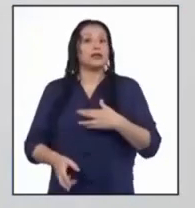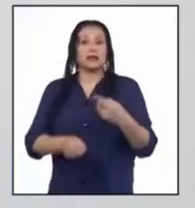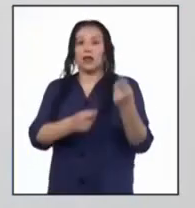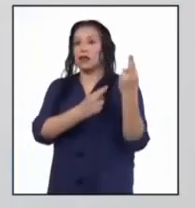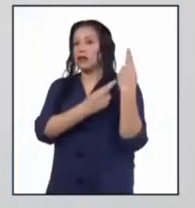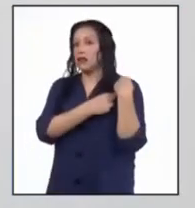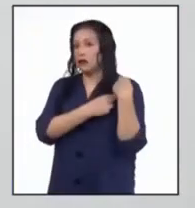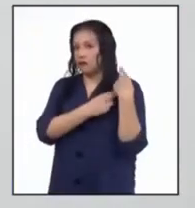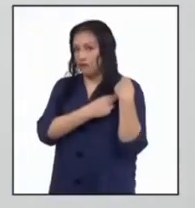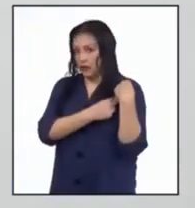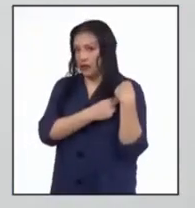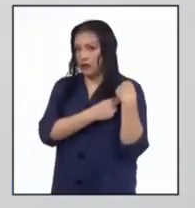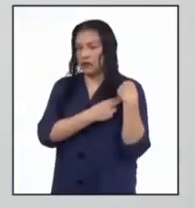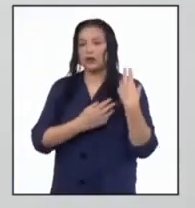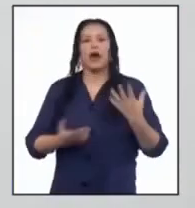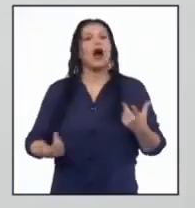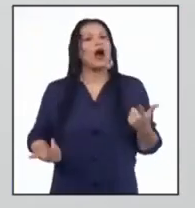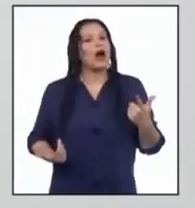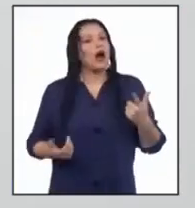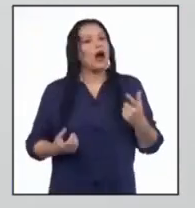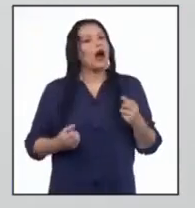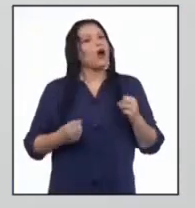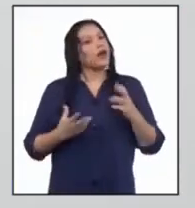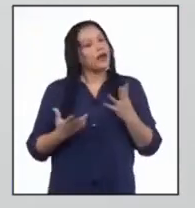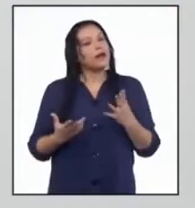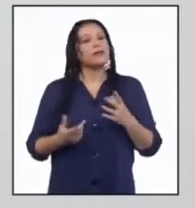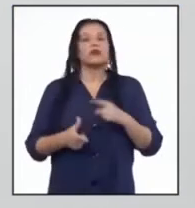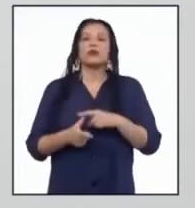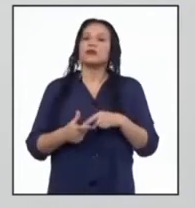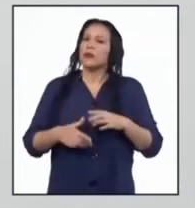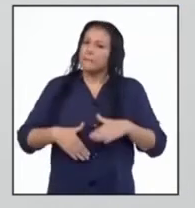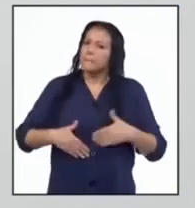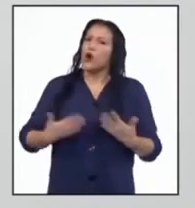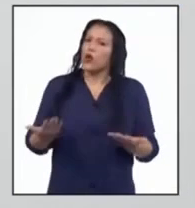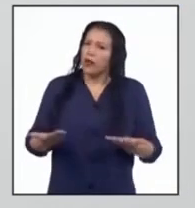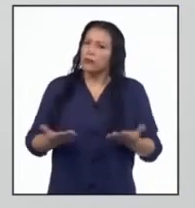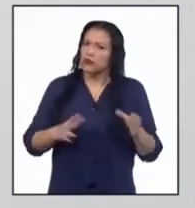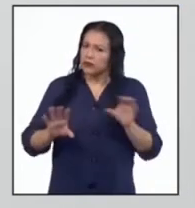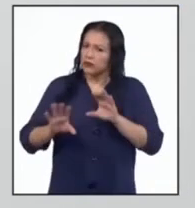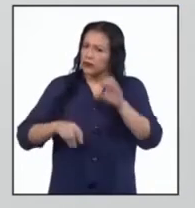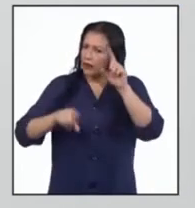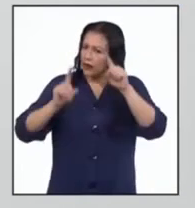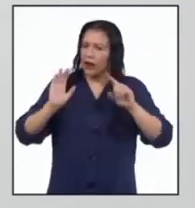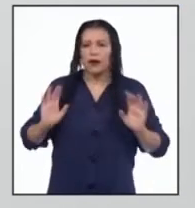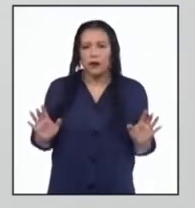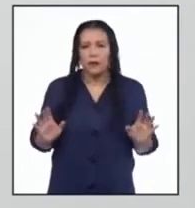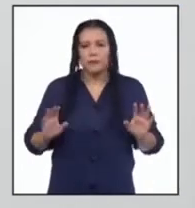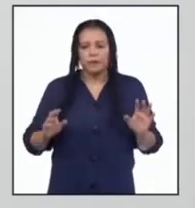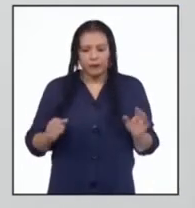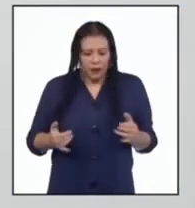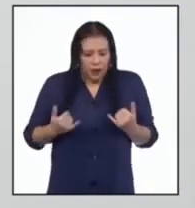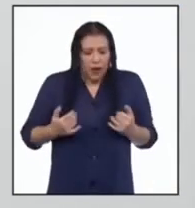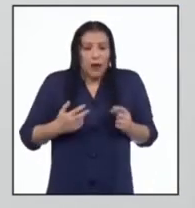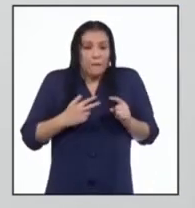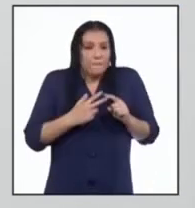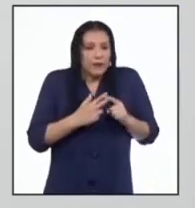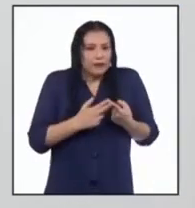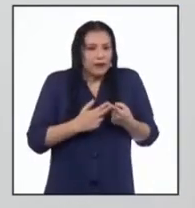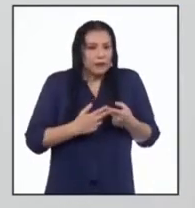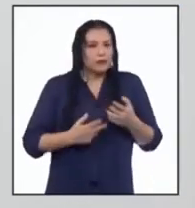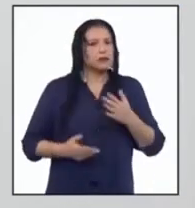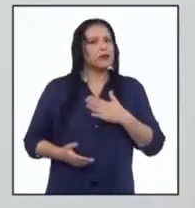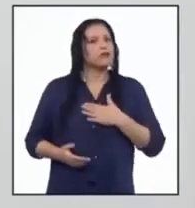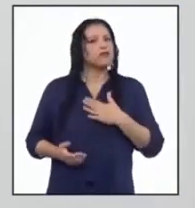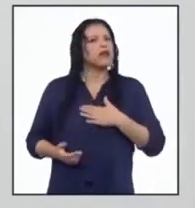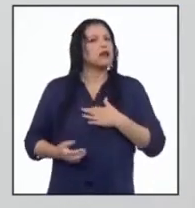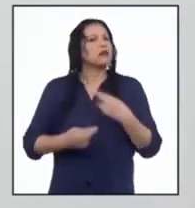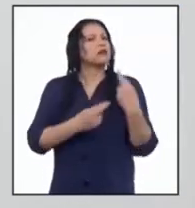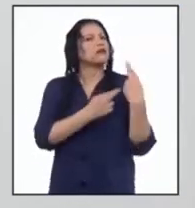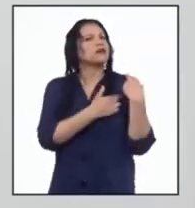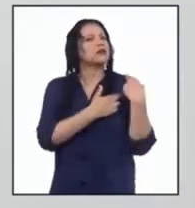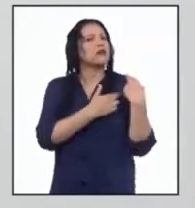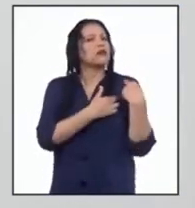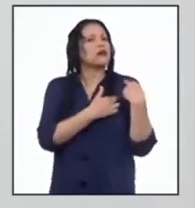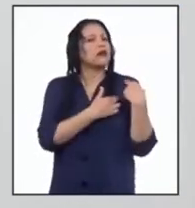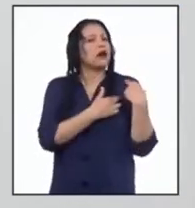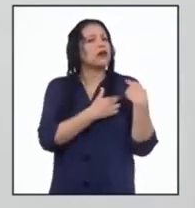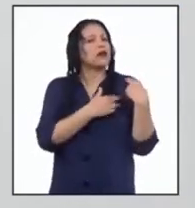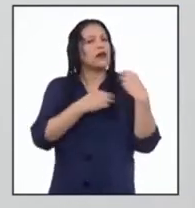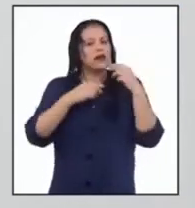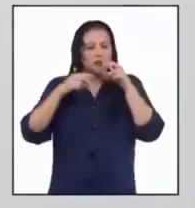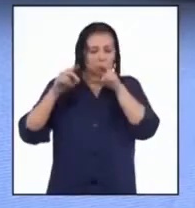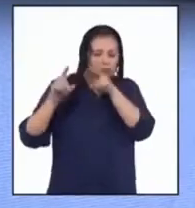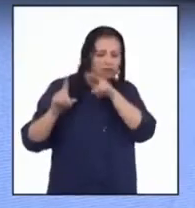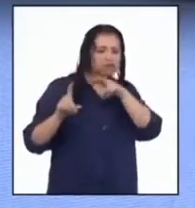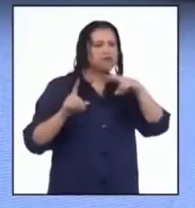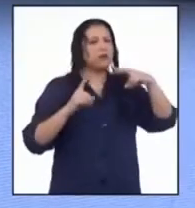deberes. Entonces, sí hay algo que podemos hacer. Iniciemos desde nuestro rol y orientemos a